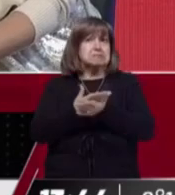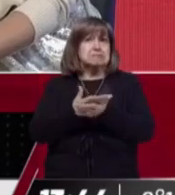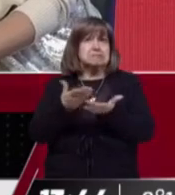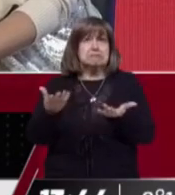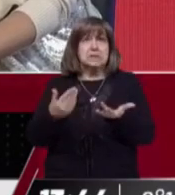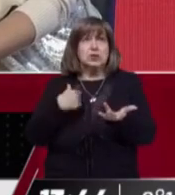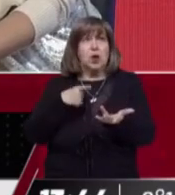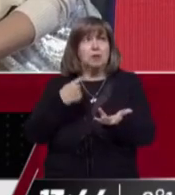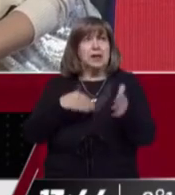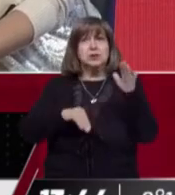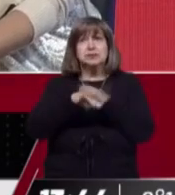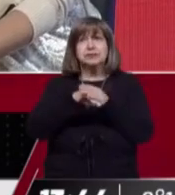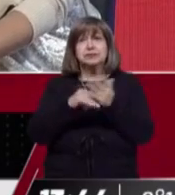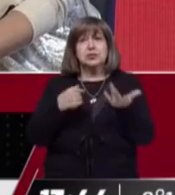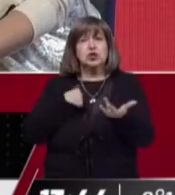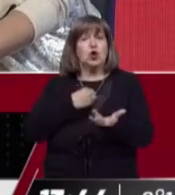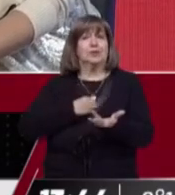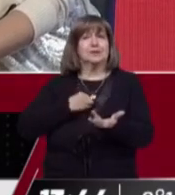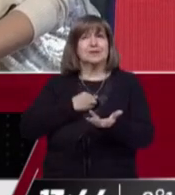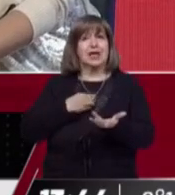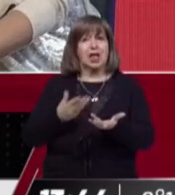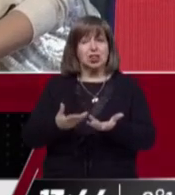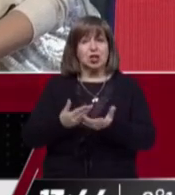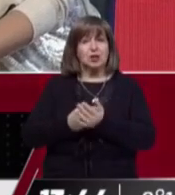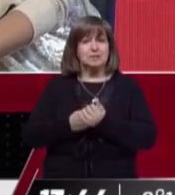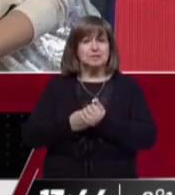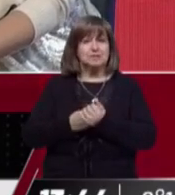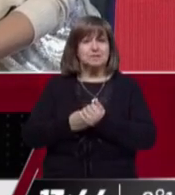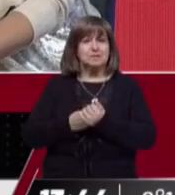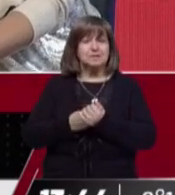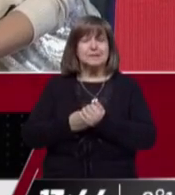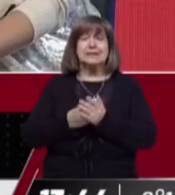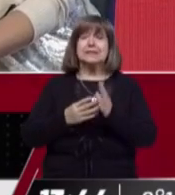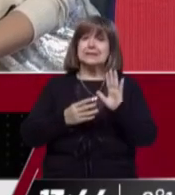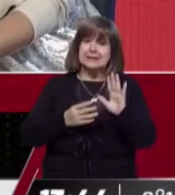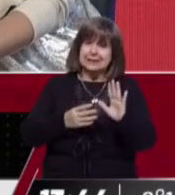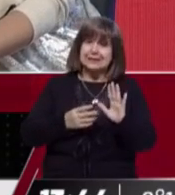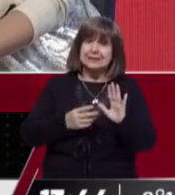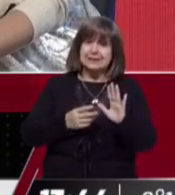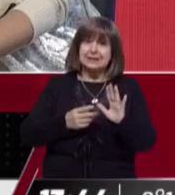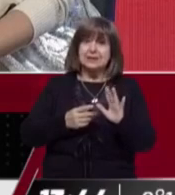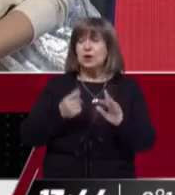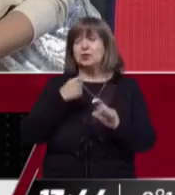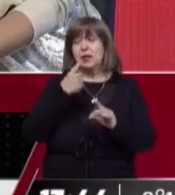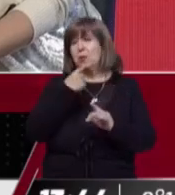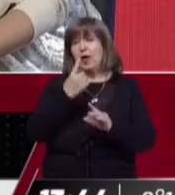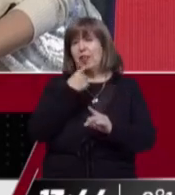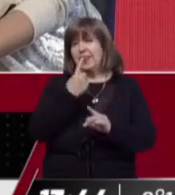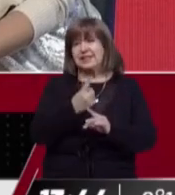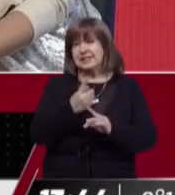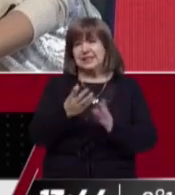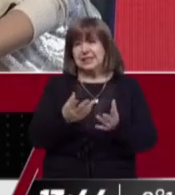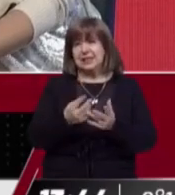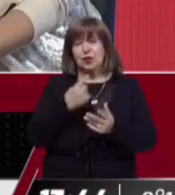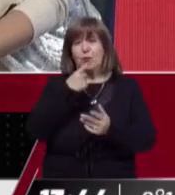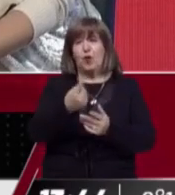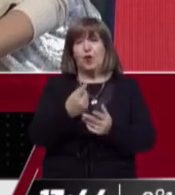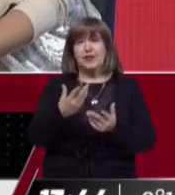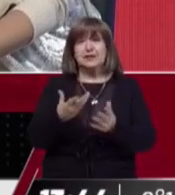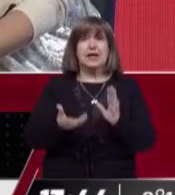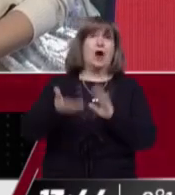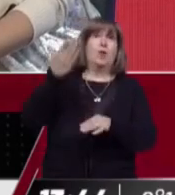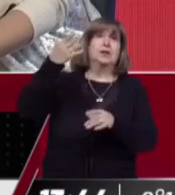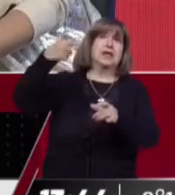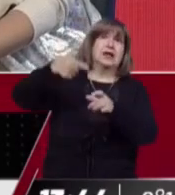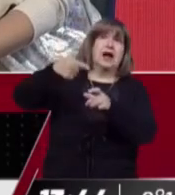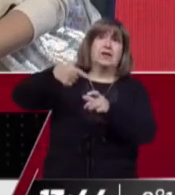de tanto por eso te digo que es un análisis más minucioso porque no es solo como aumentaron